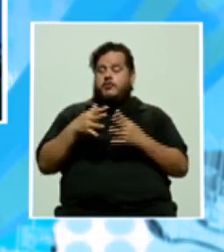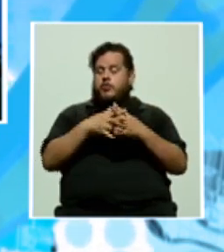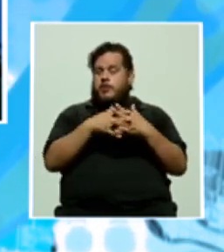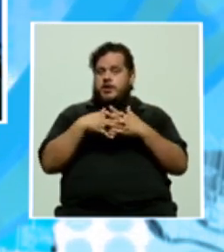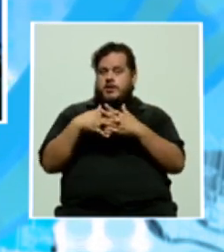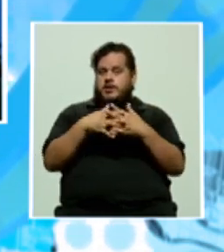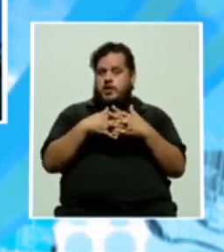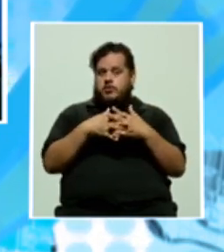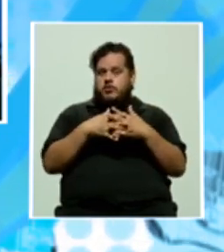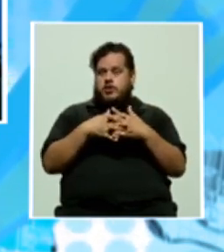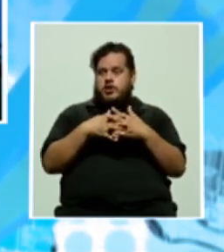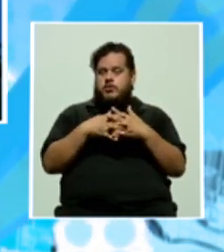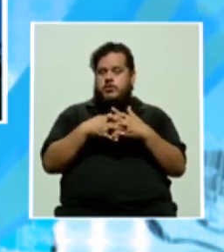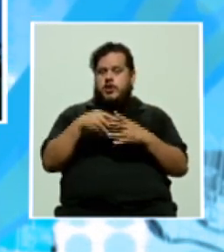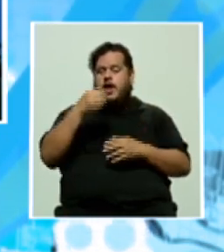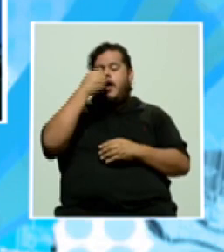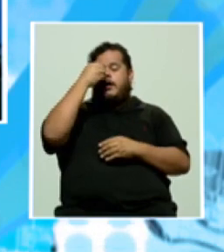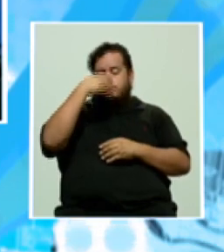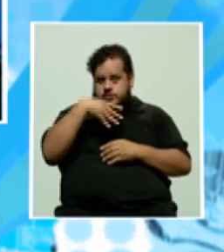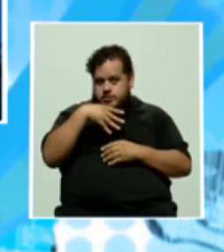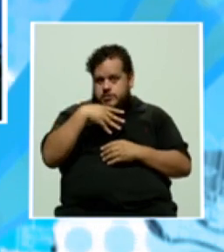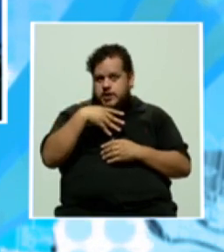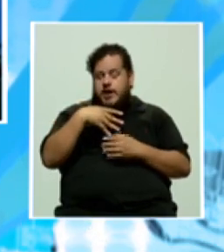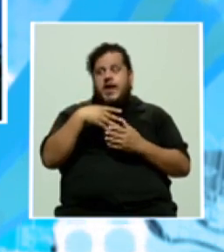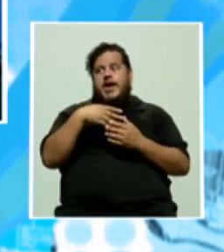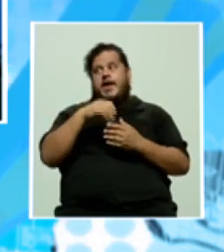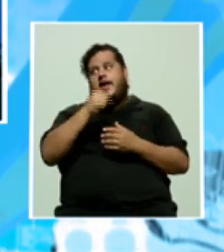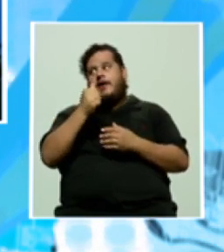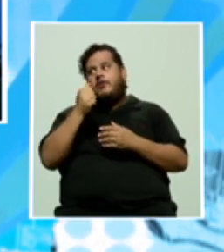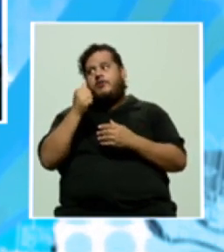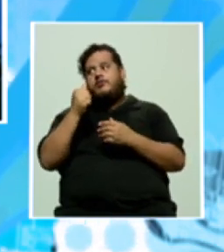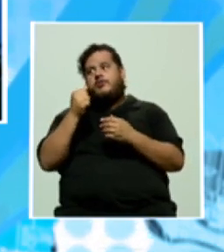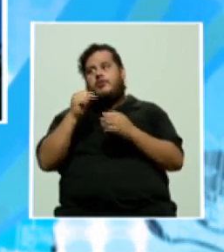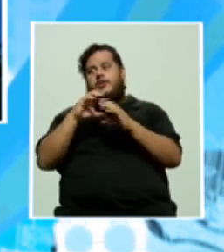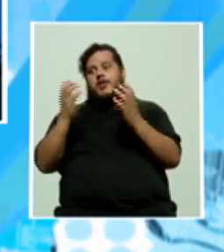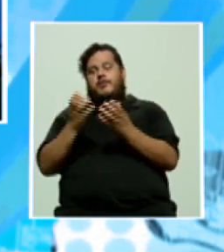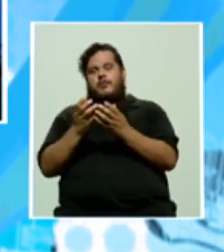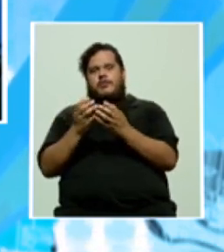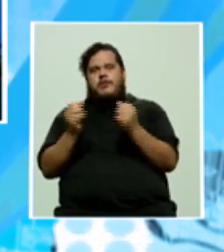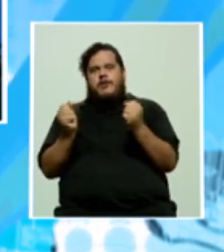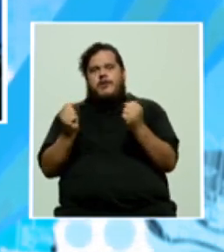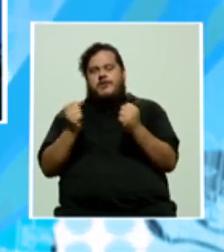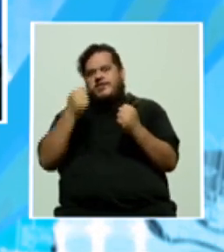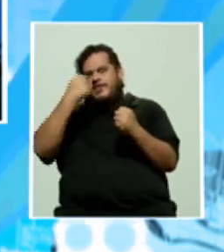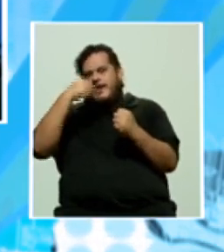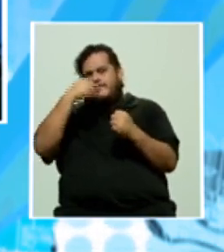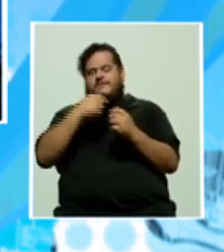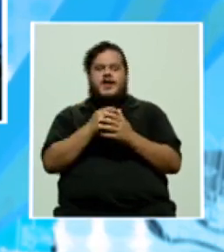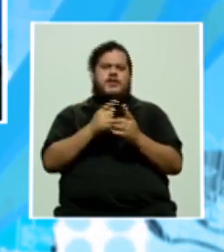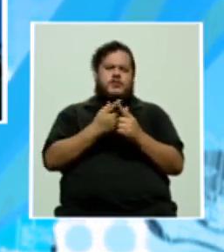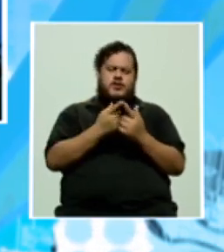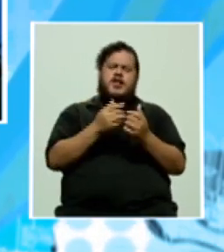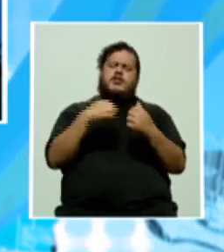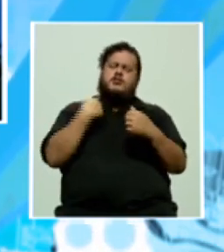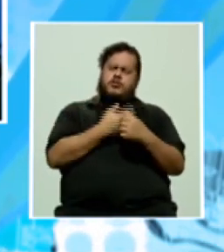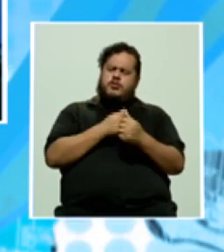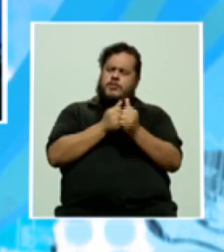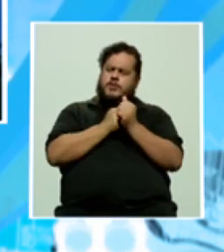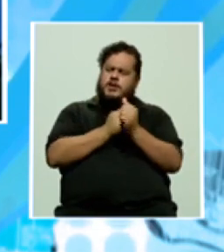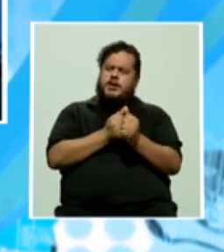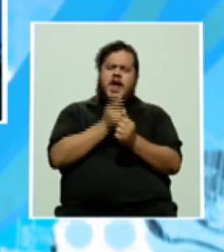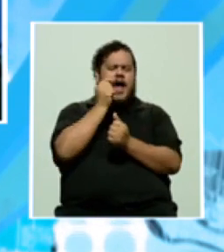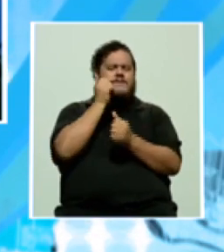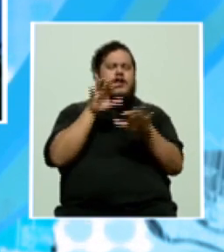Unidos estornuda, el resto del mundo se resfría. Vamos a estar dándole mucho seguimiento a ver